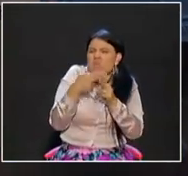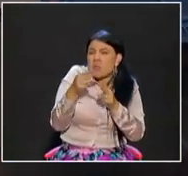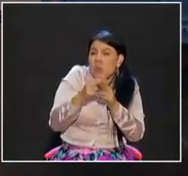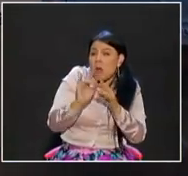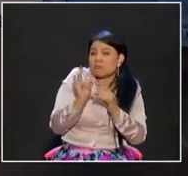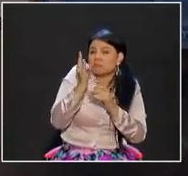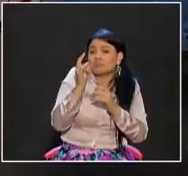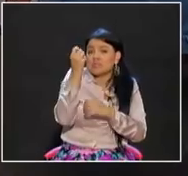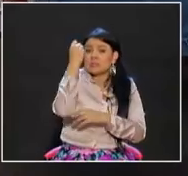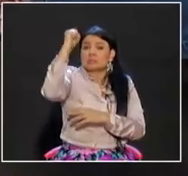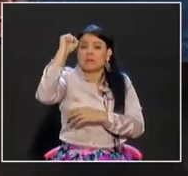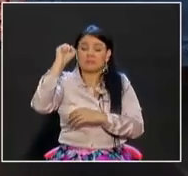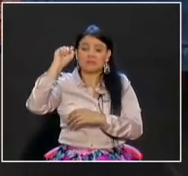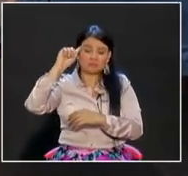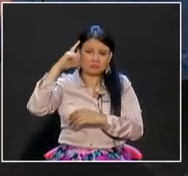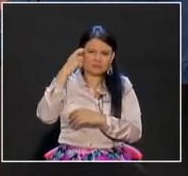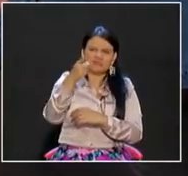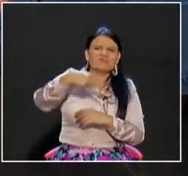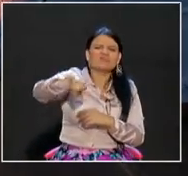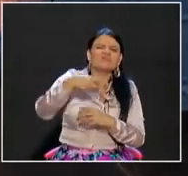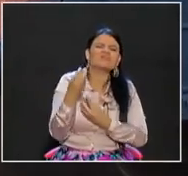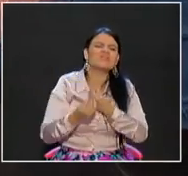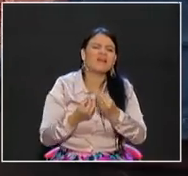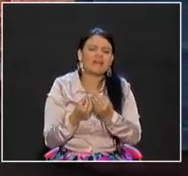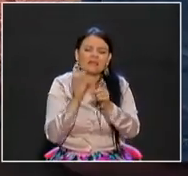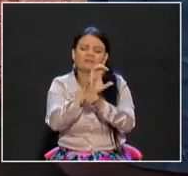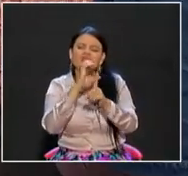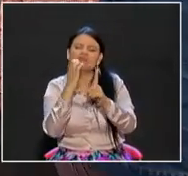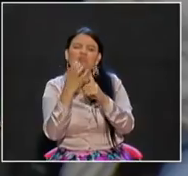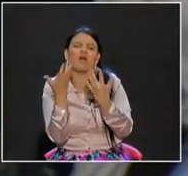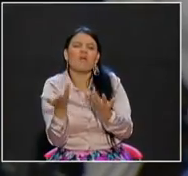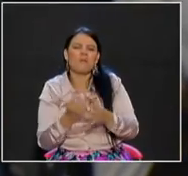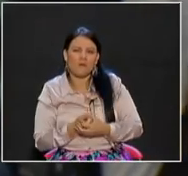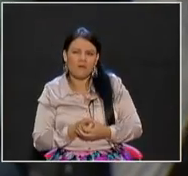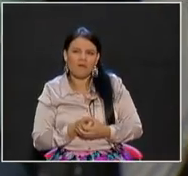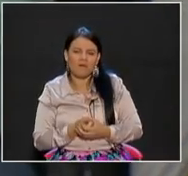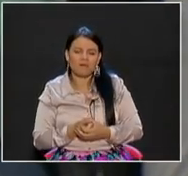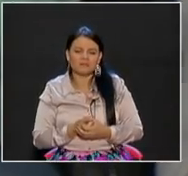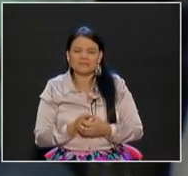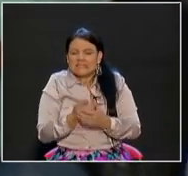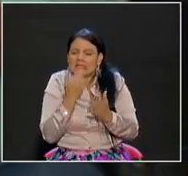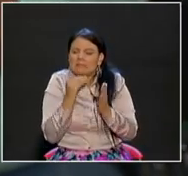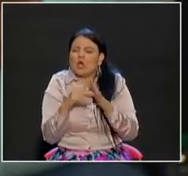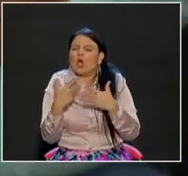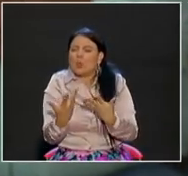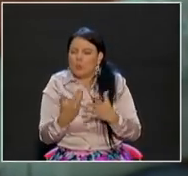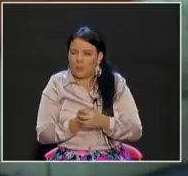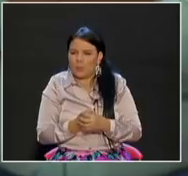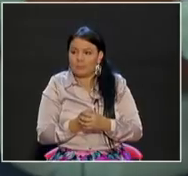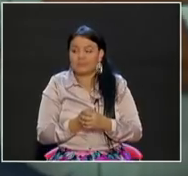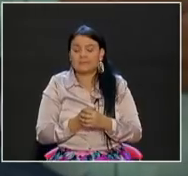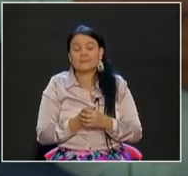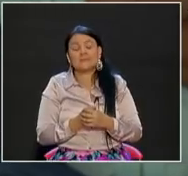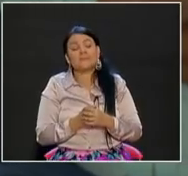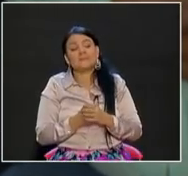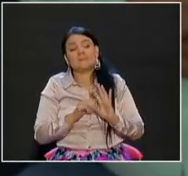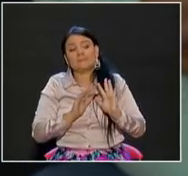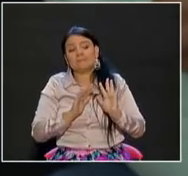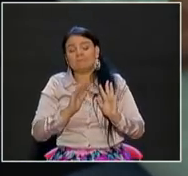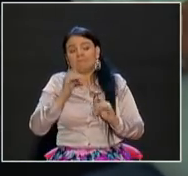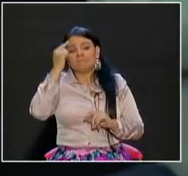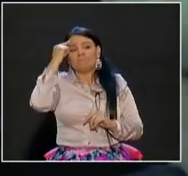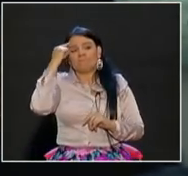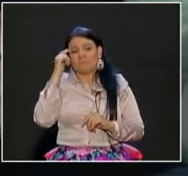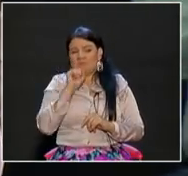regalarnos un ejemplo de cómo lo materializará bueno lo primero es que yo creo que la pregunta es injusta el gobernador de antioquia